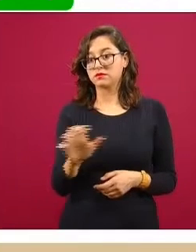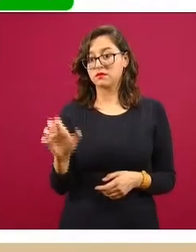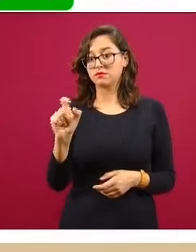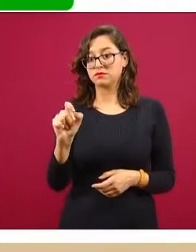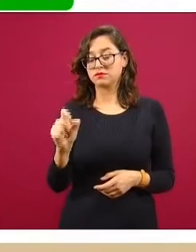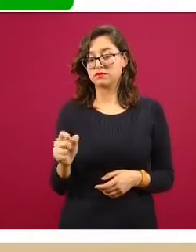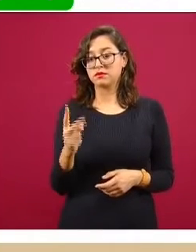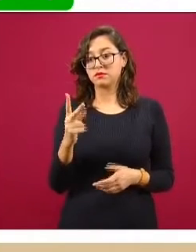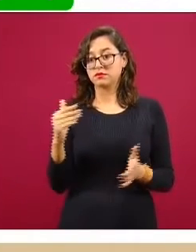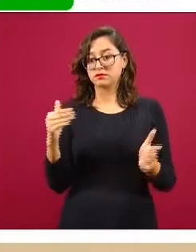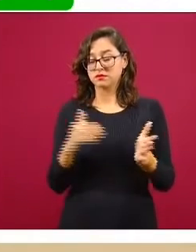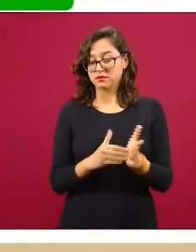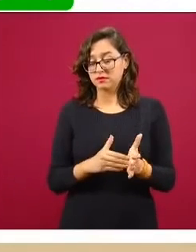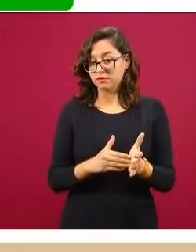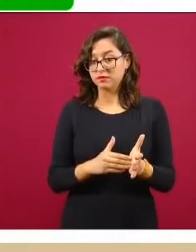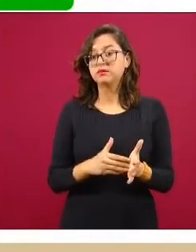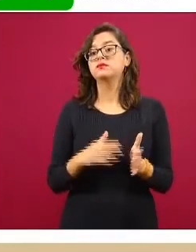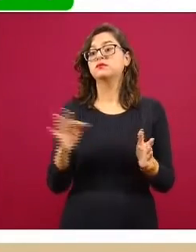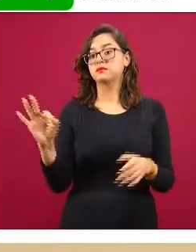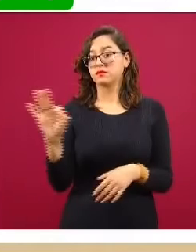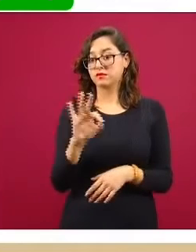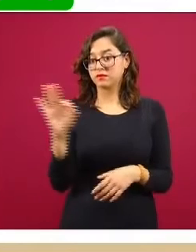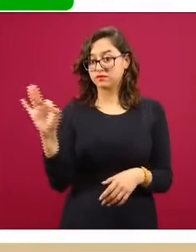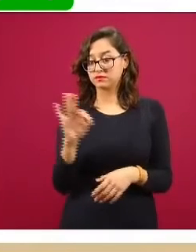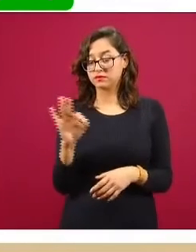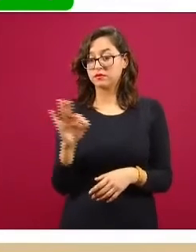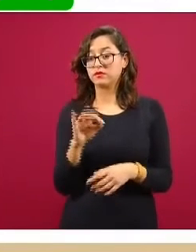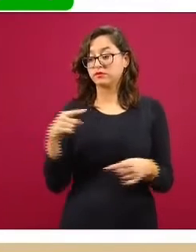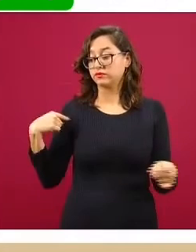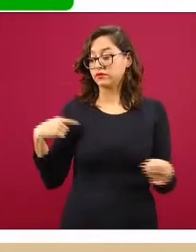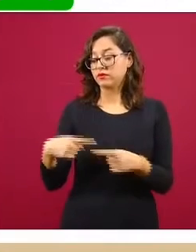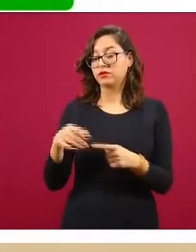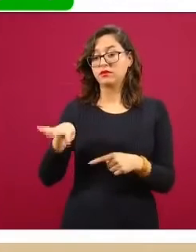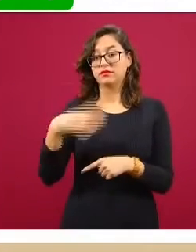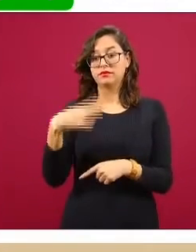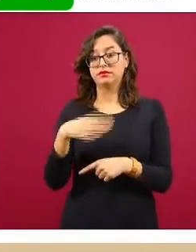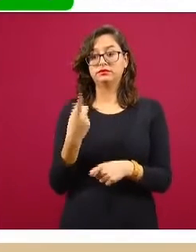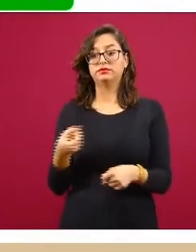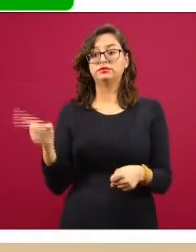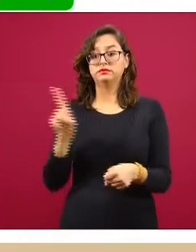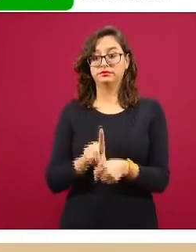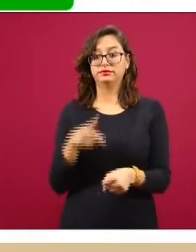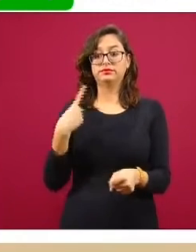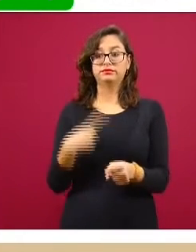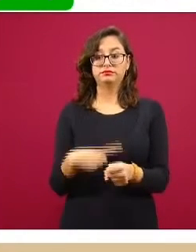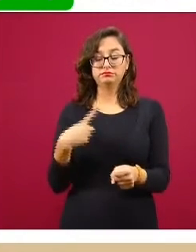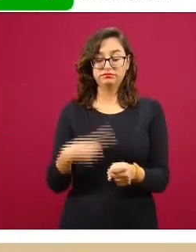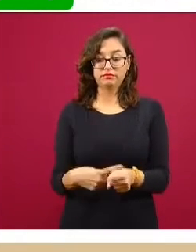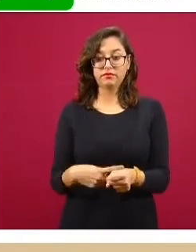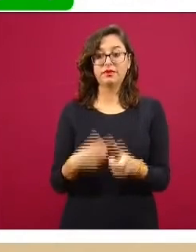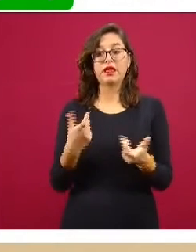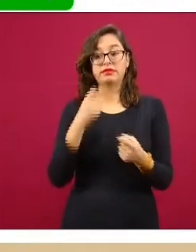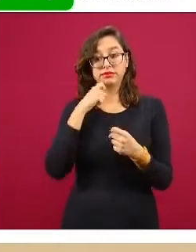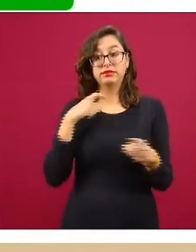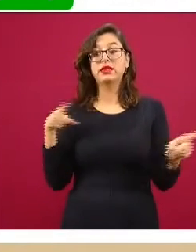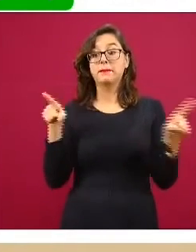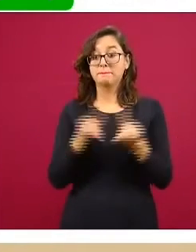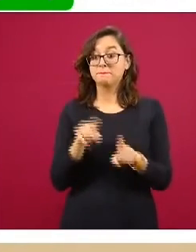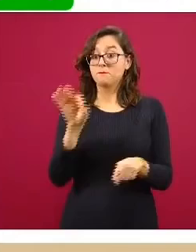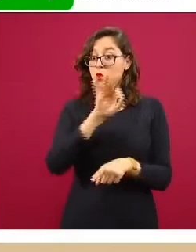428,522 y un porcentaje de ellos como casos activos de los últimos 14 días. Y también hemos sido muy enfáticos en